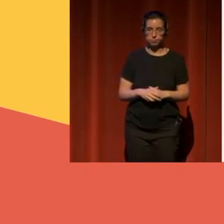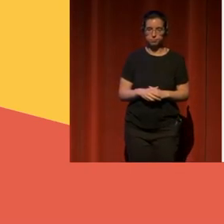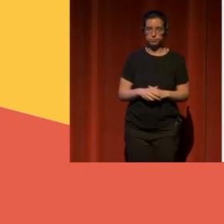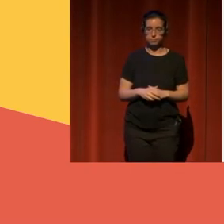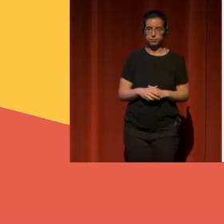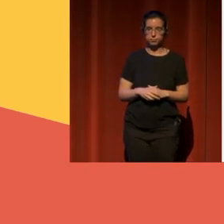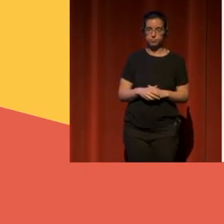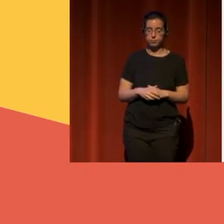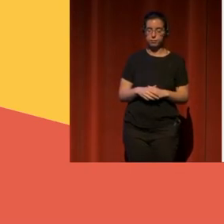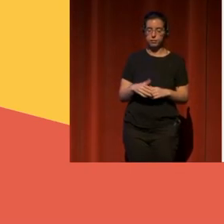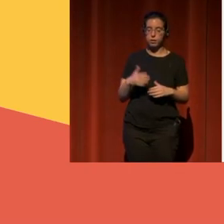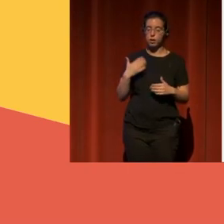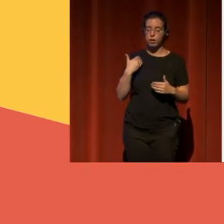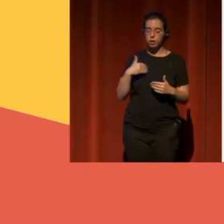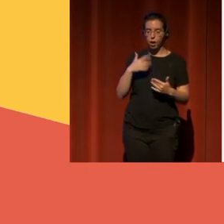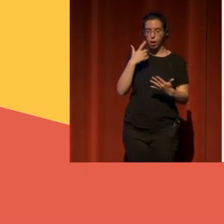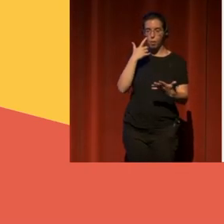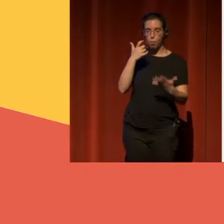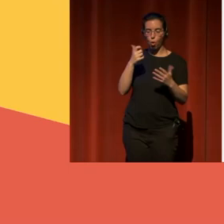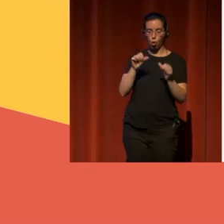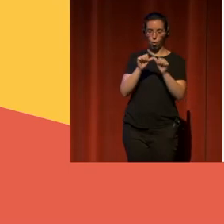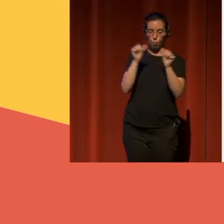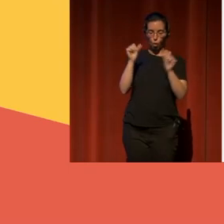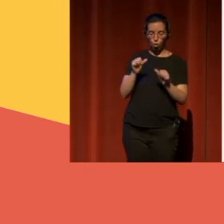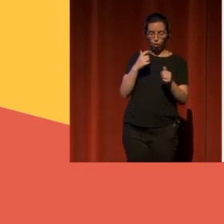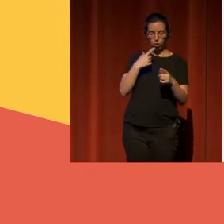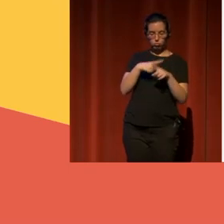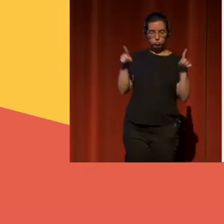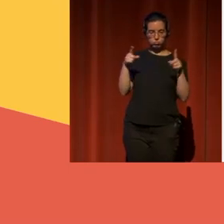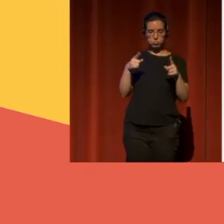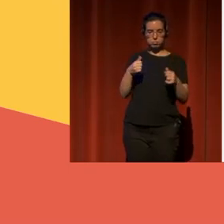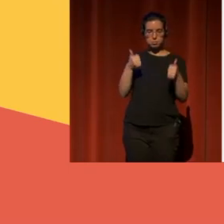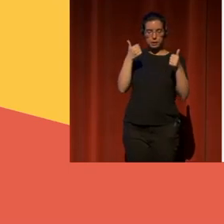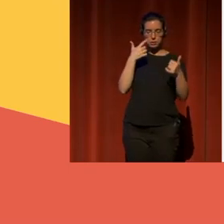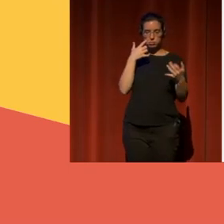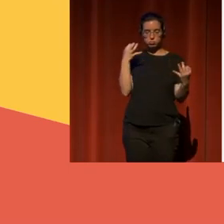En lo que se aprecian más diferencias entre los modelos